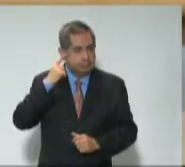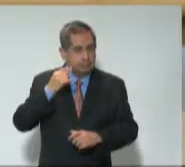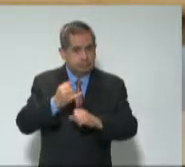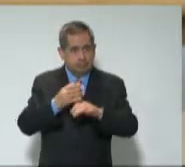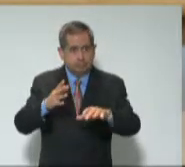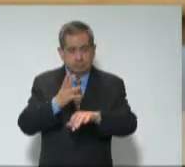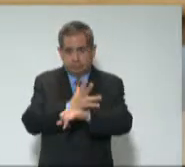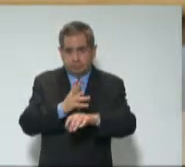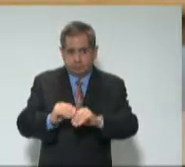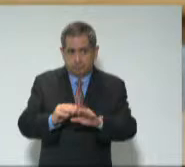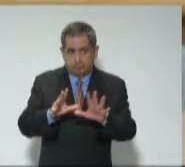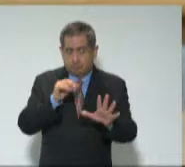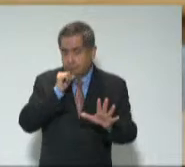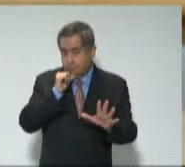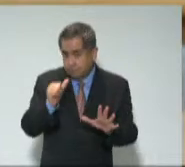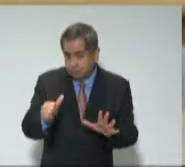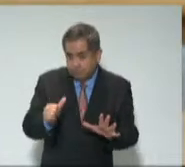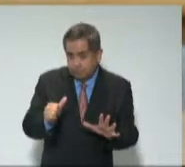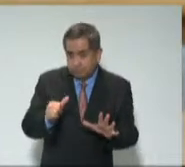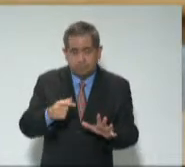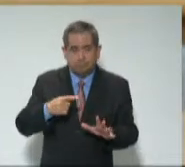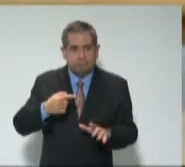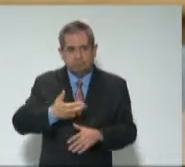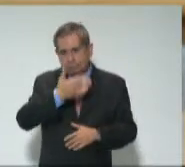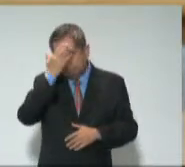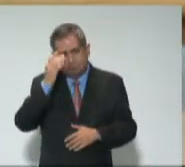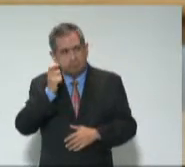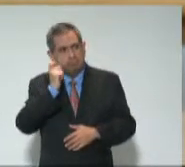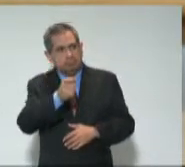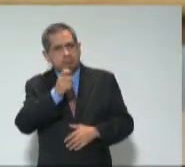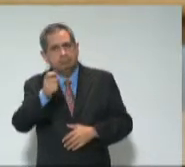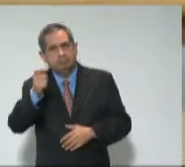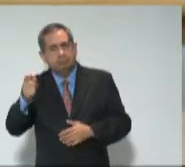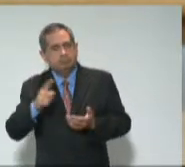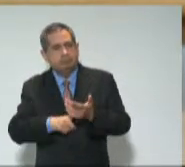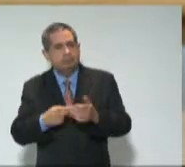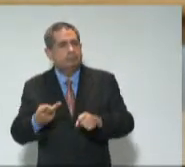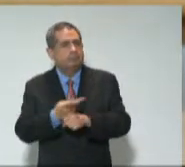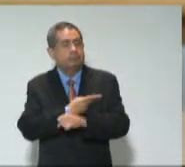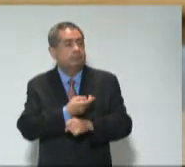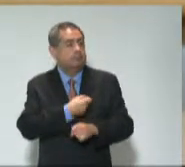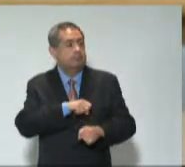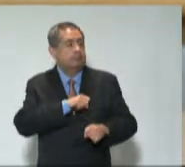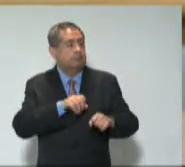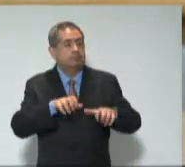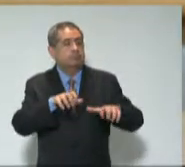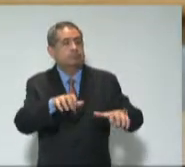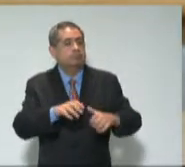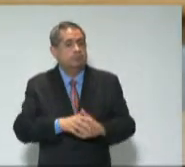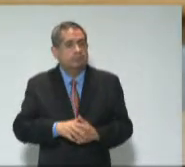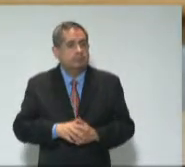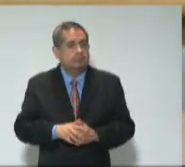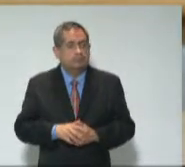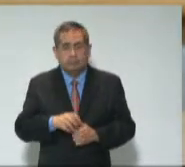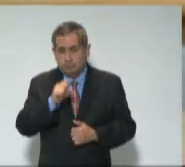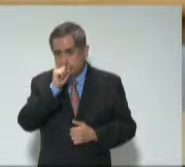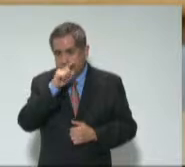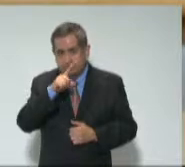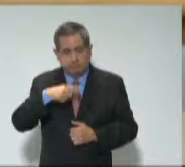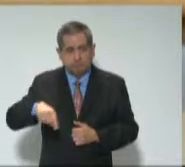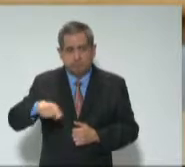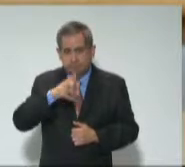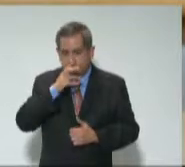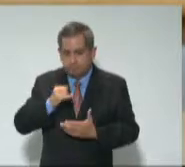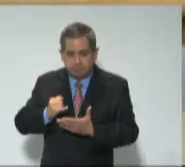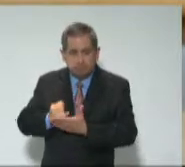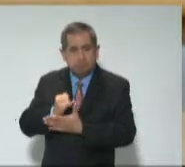transparente no vamos a saber lo que ocurre en materia de salud pública y tampoco va a ser posible tomar decisiones en